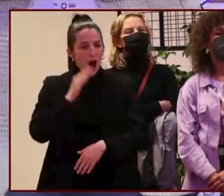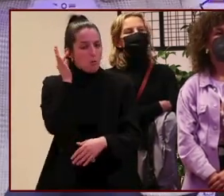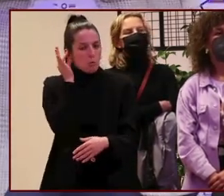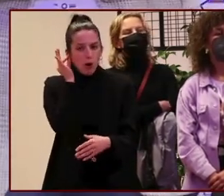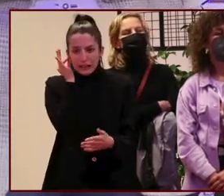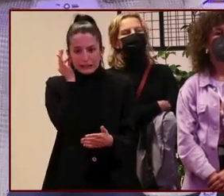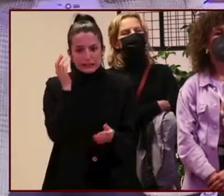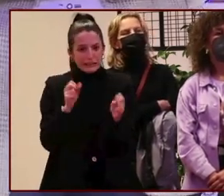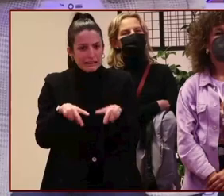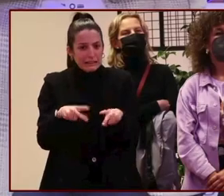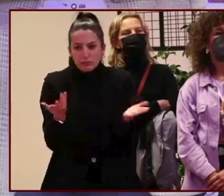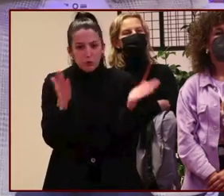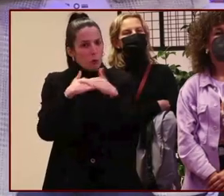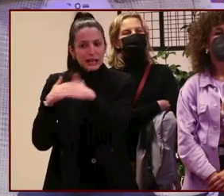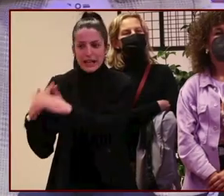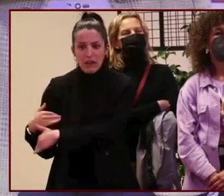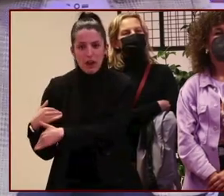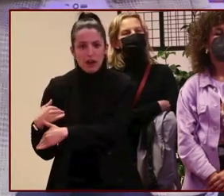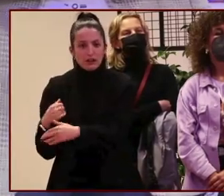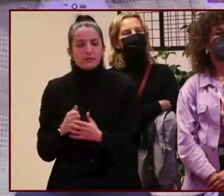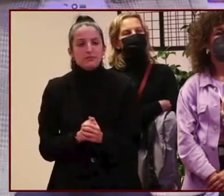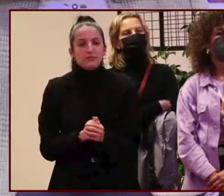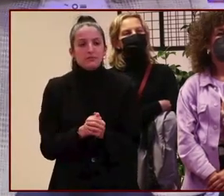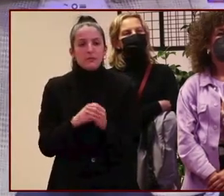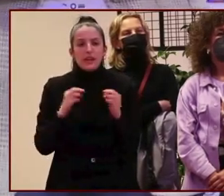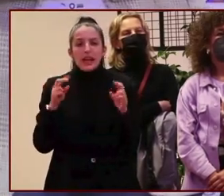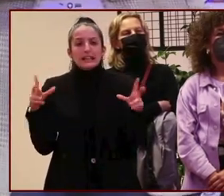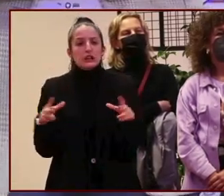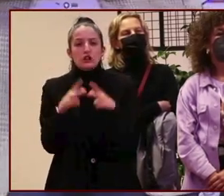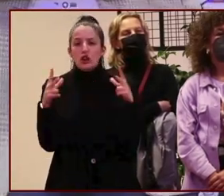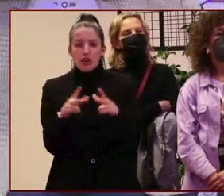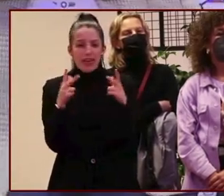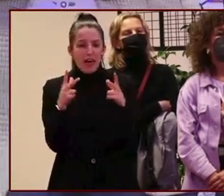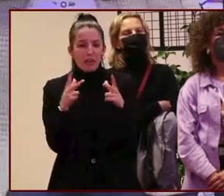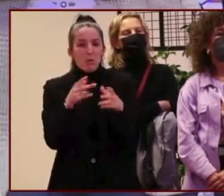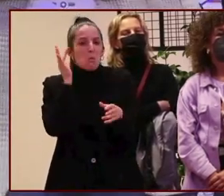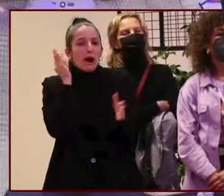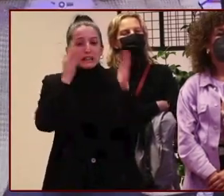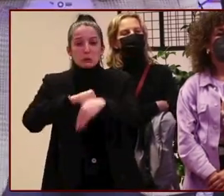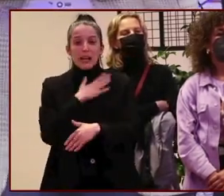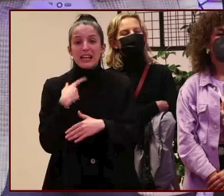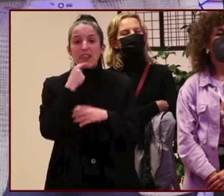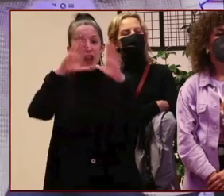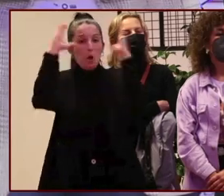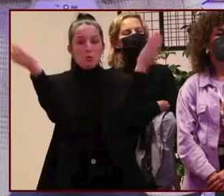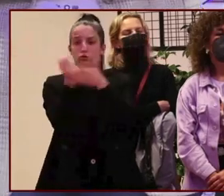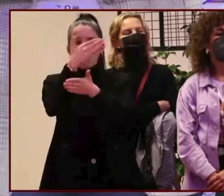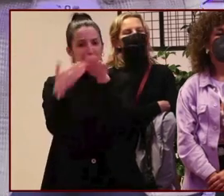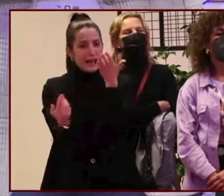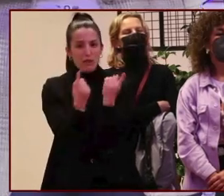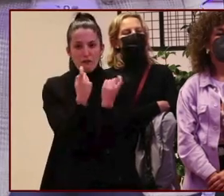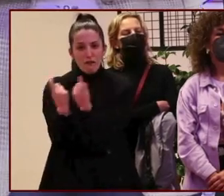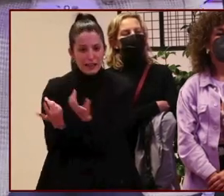hay nada en una sociedad que le falta a metade do mundo pero que es sociedad